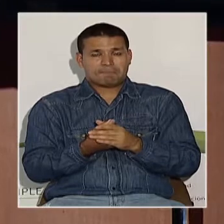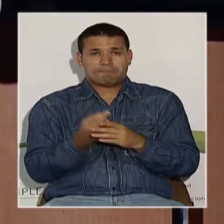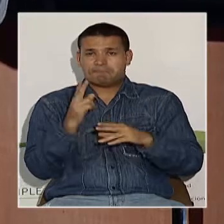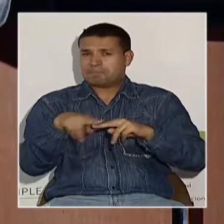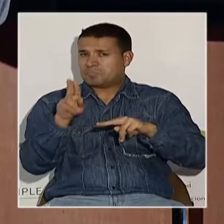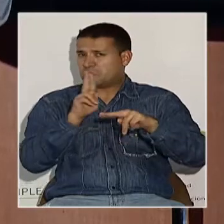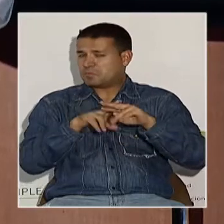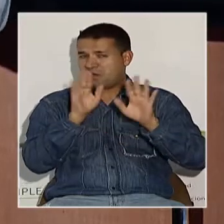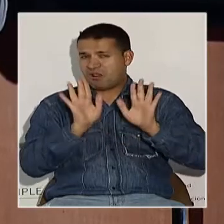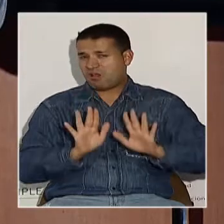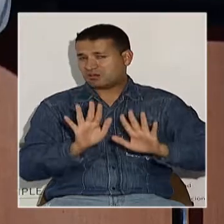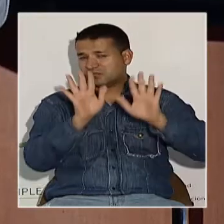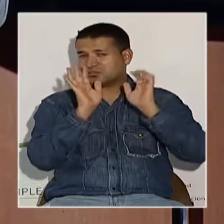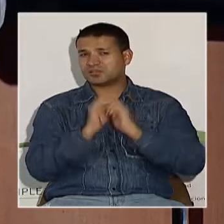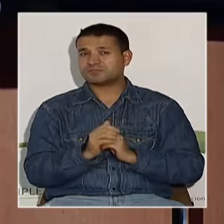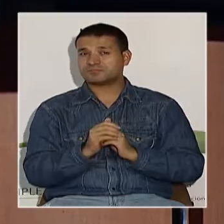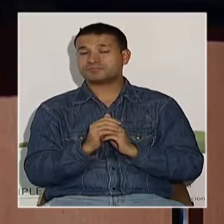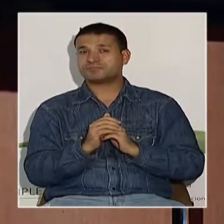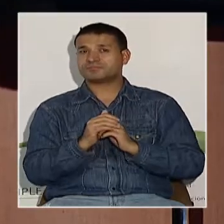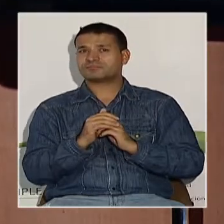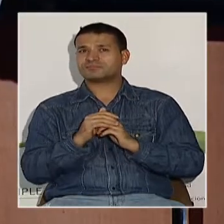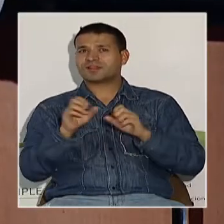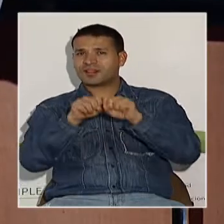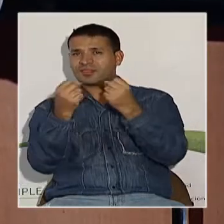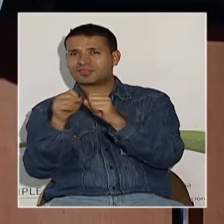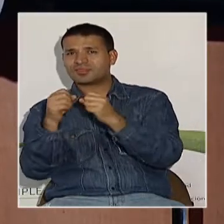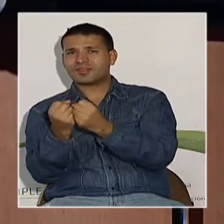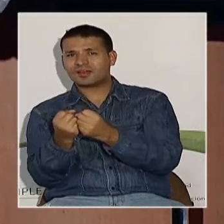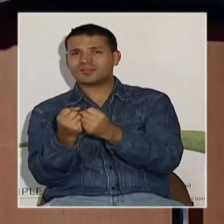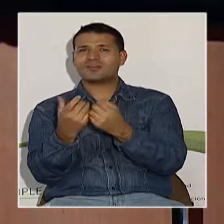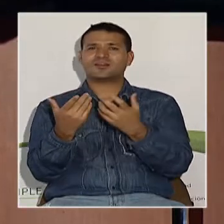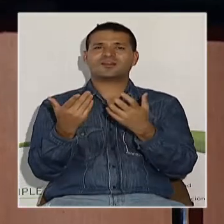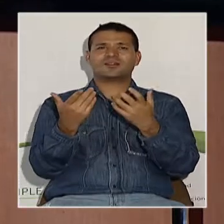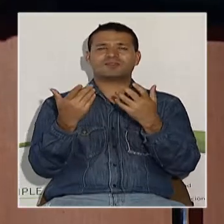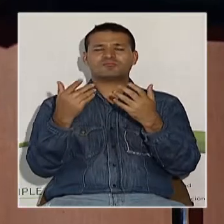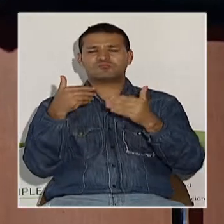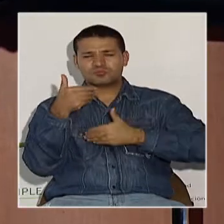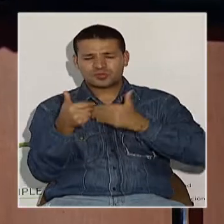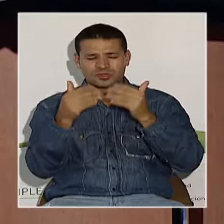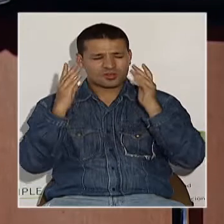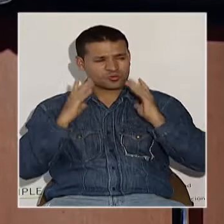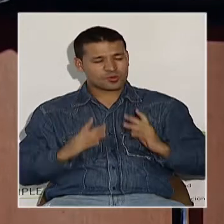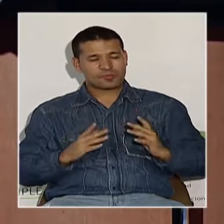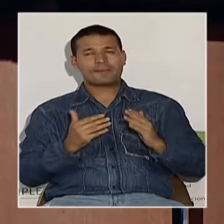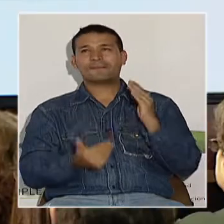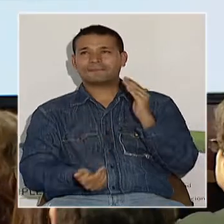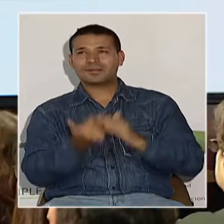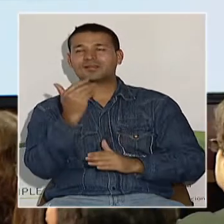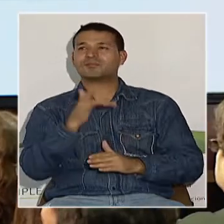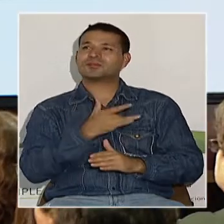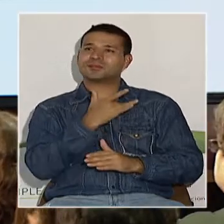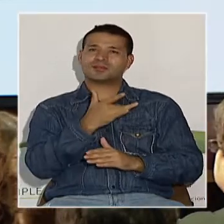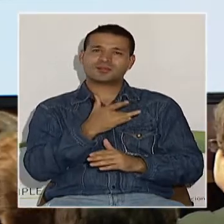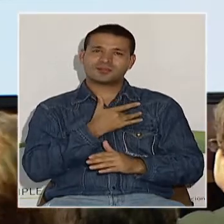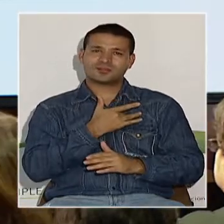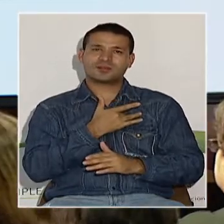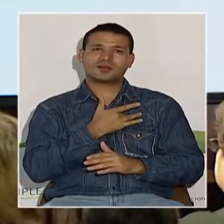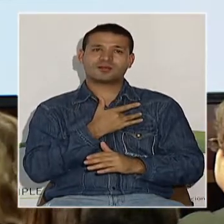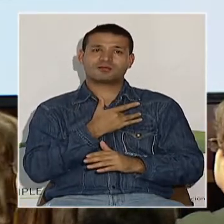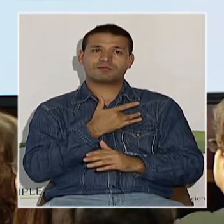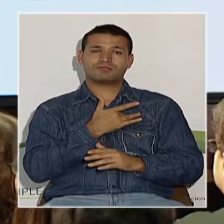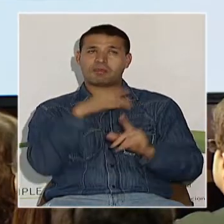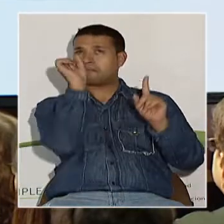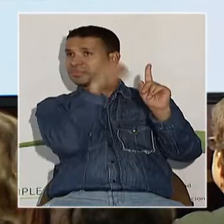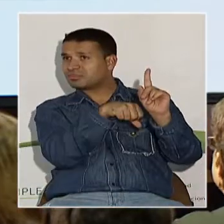un crecimiento anormal y que alteran el funcionamiento del equilibrio en el cuerpo, empezamos a desmitificar esto, pero no podemos ignorar esa